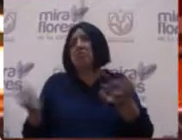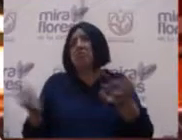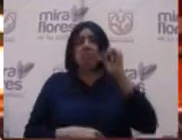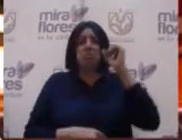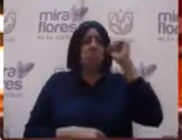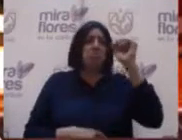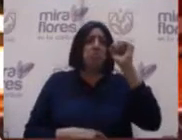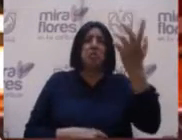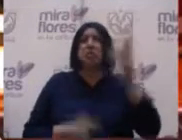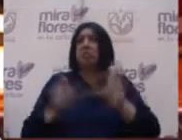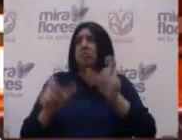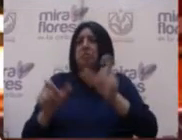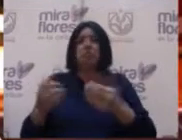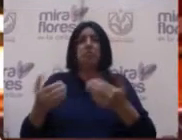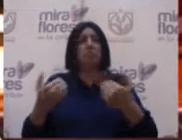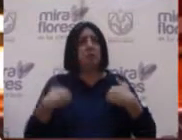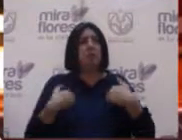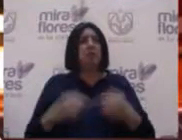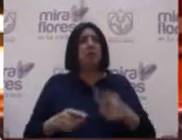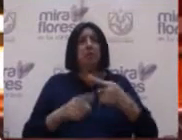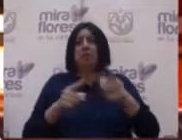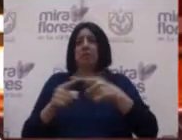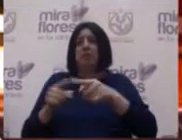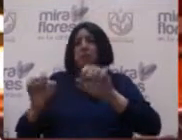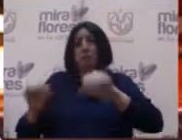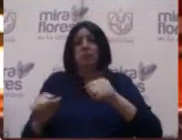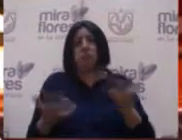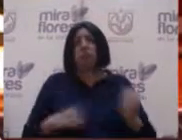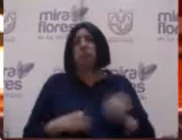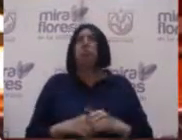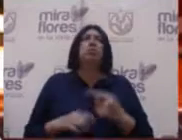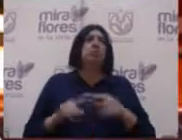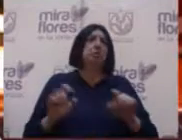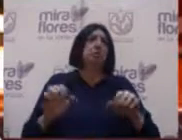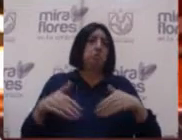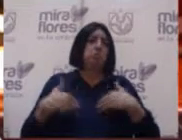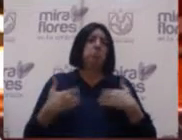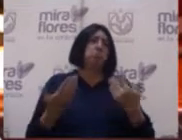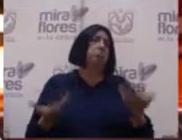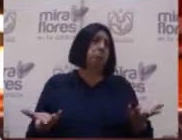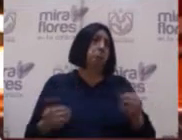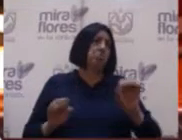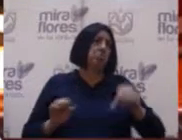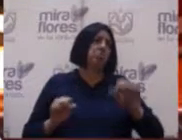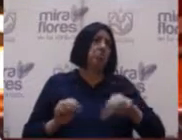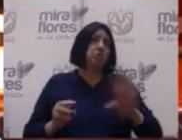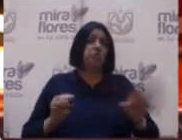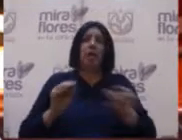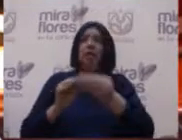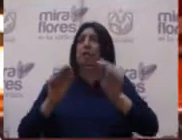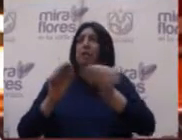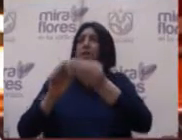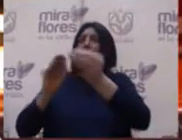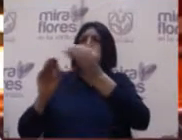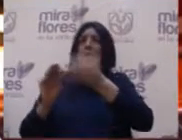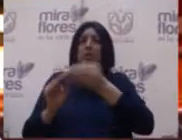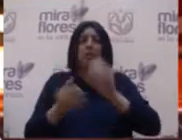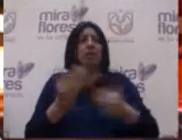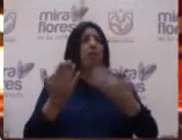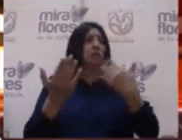todos tenemos, de poder plantear nuestras diferencias y de poder enriquecer en el